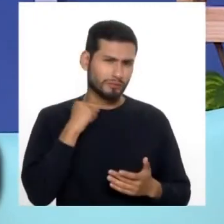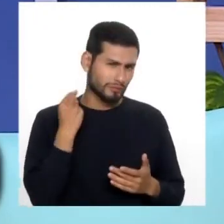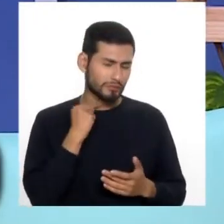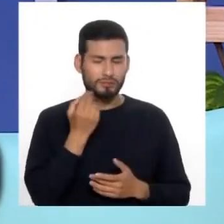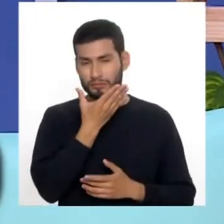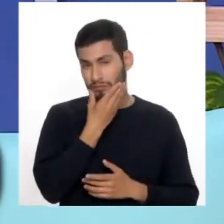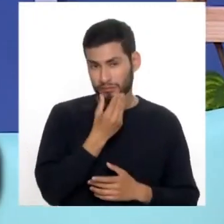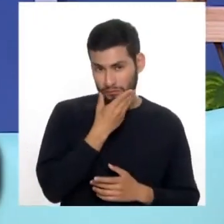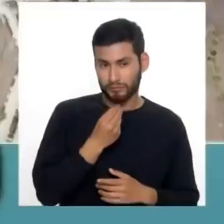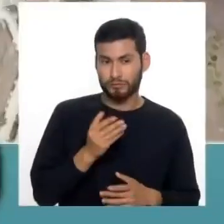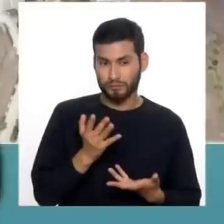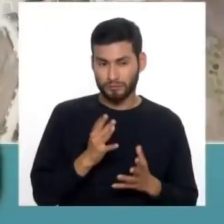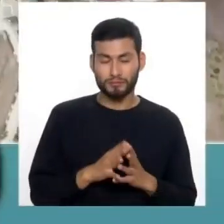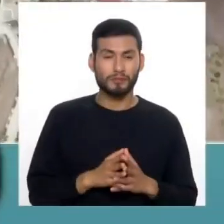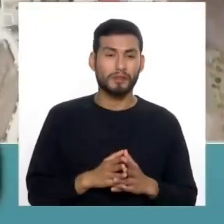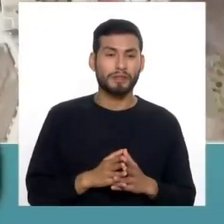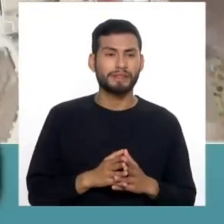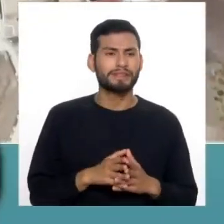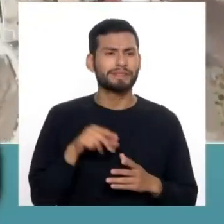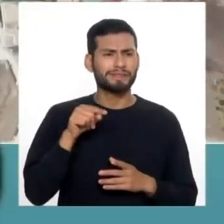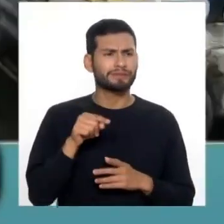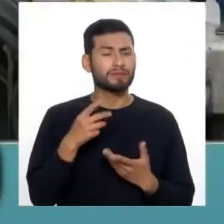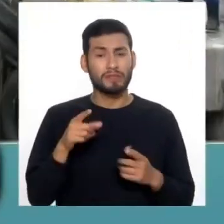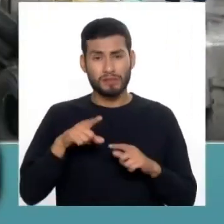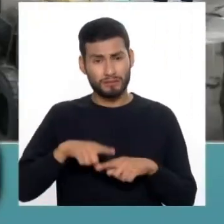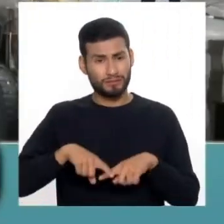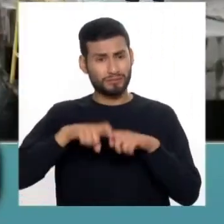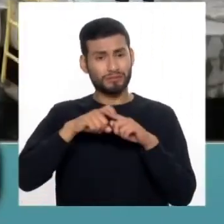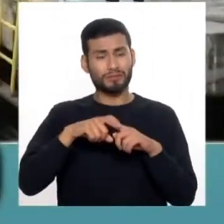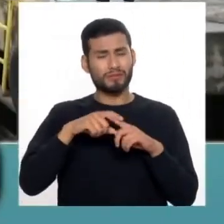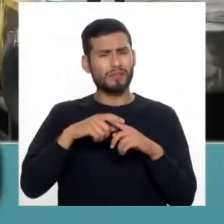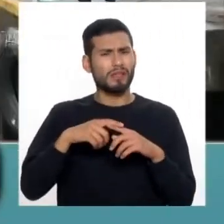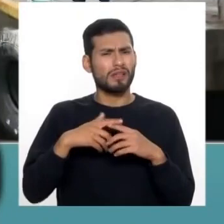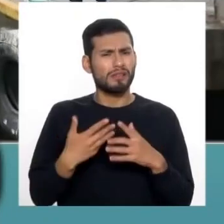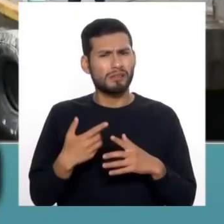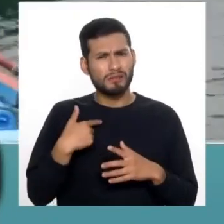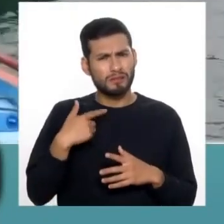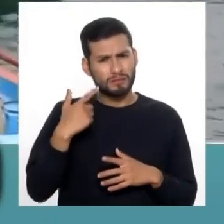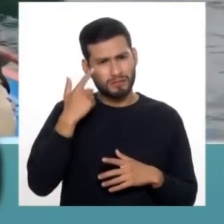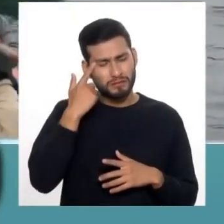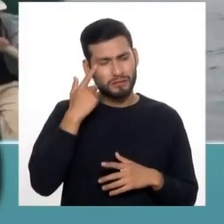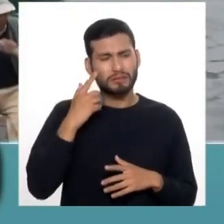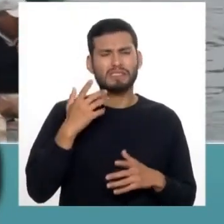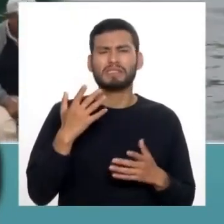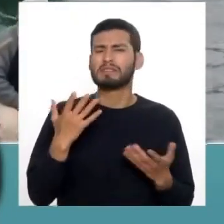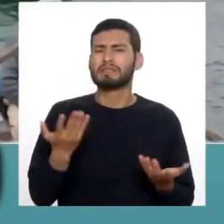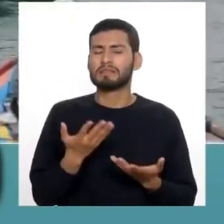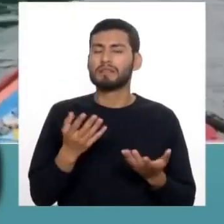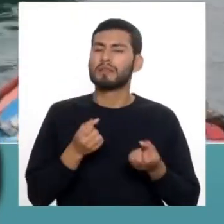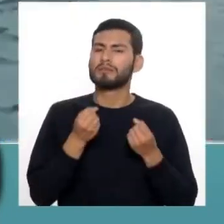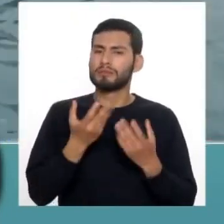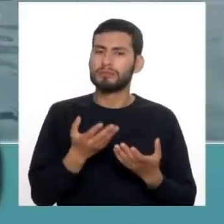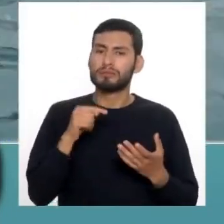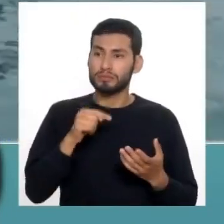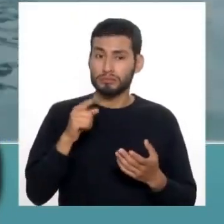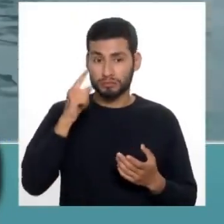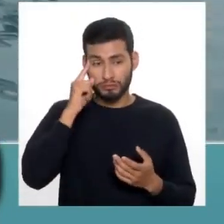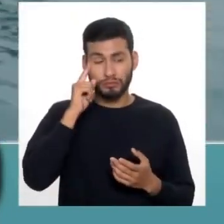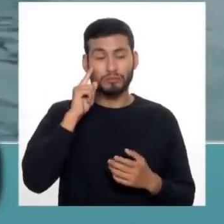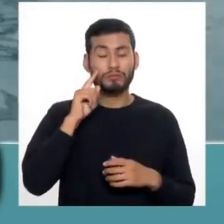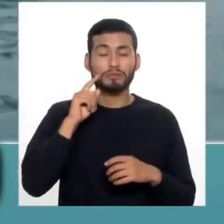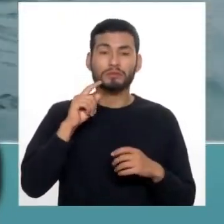y diciembre. ¿De acuerdo? Esta suspensión creemos que amerita el enfrentar una